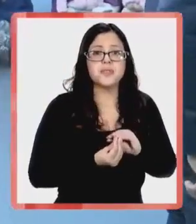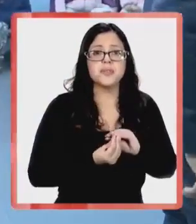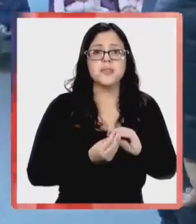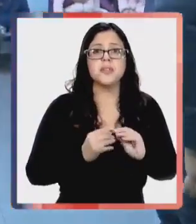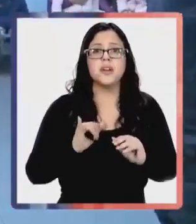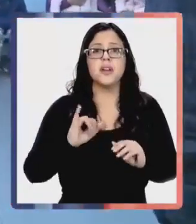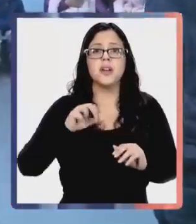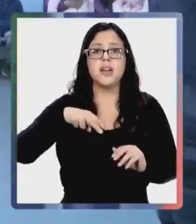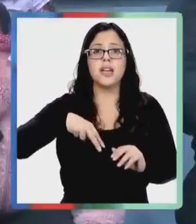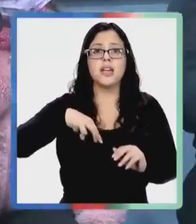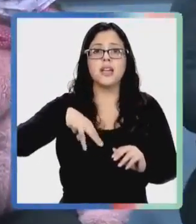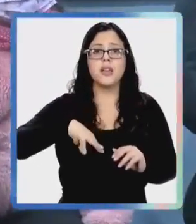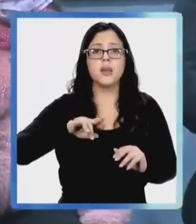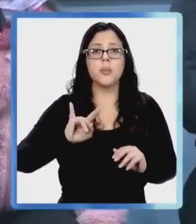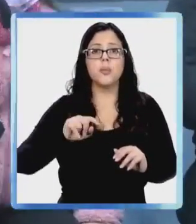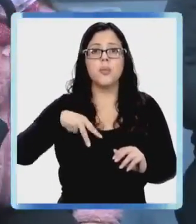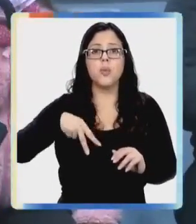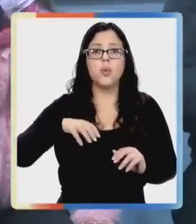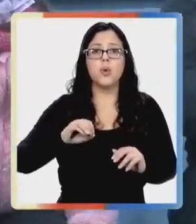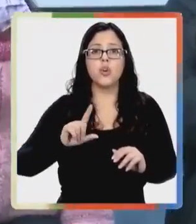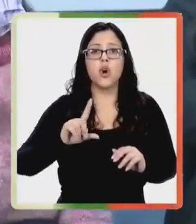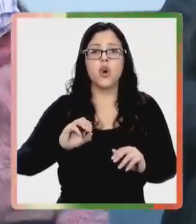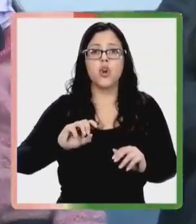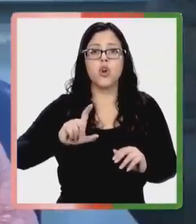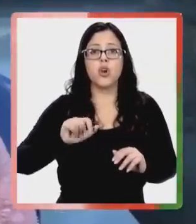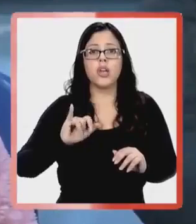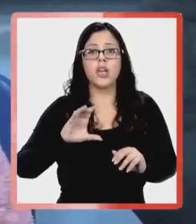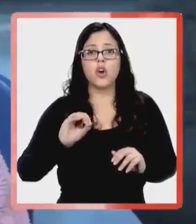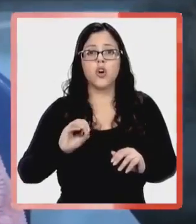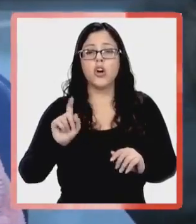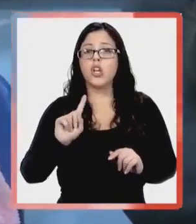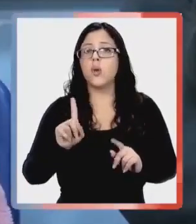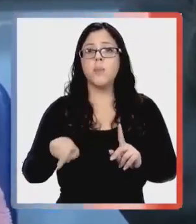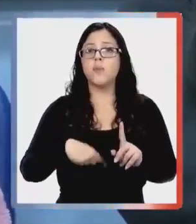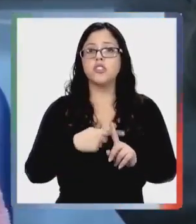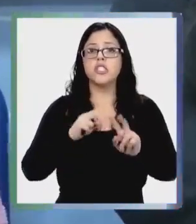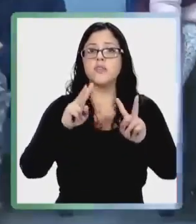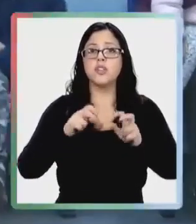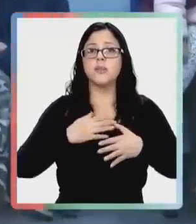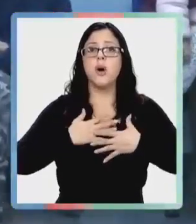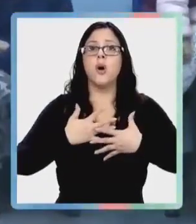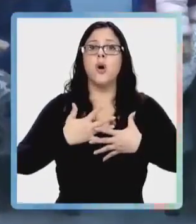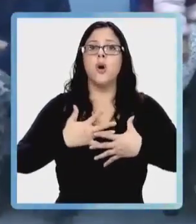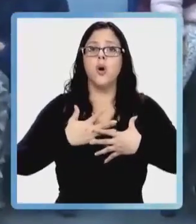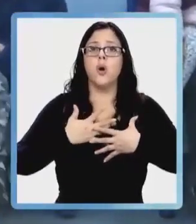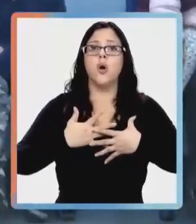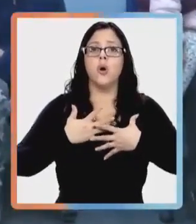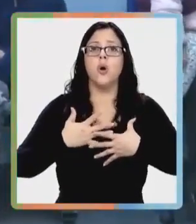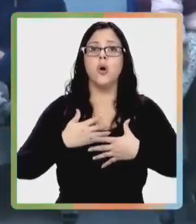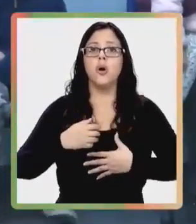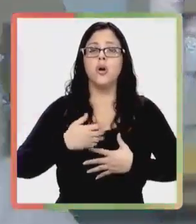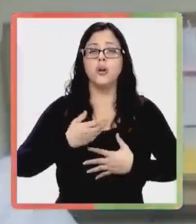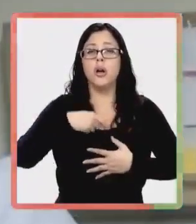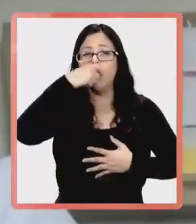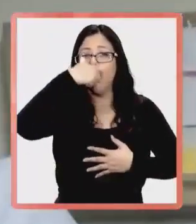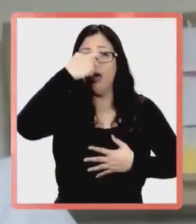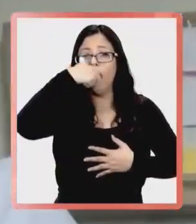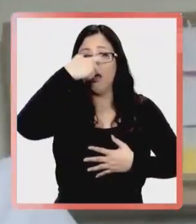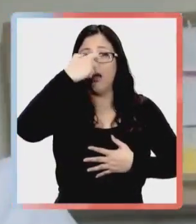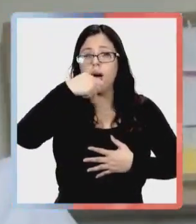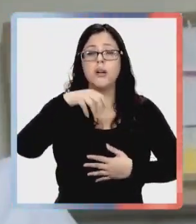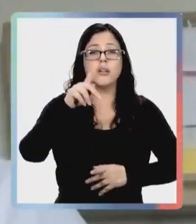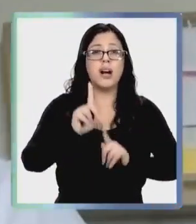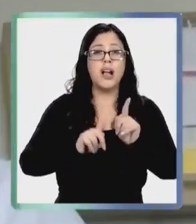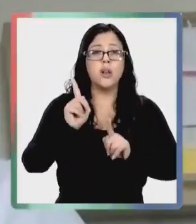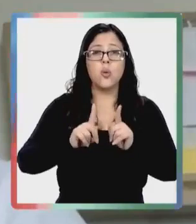Este aparato inmunológico no actúa bien en las mucosas respiratorias. ¿Por qué? Porque el frío las irrita. Y una mucosa